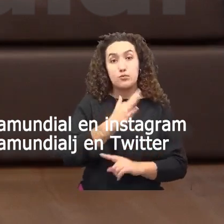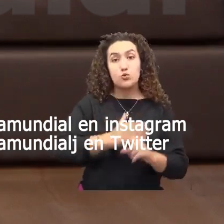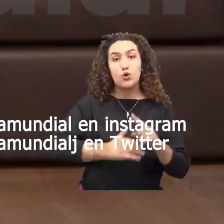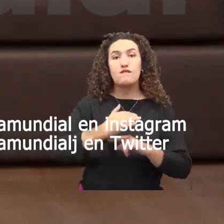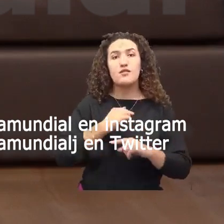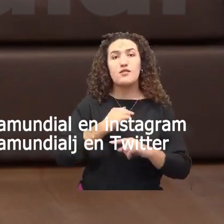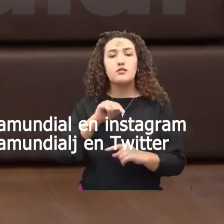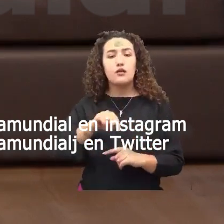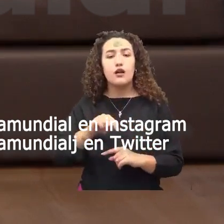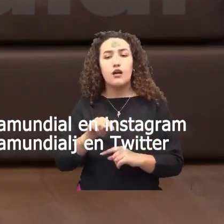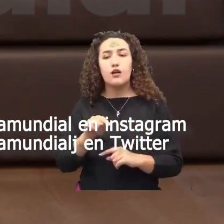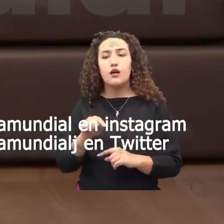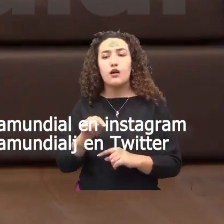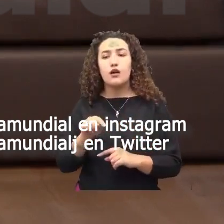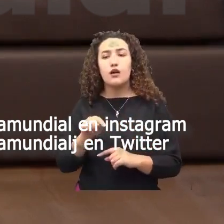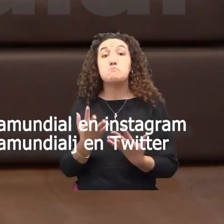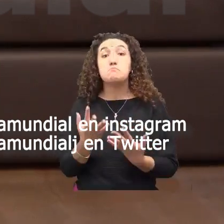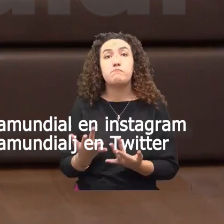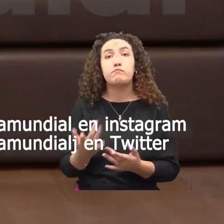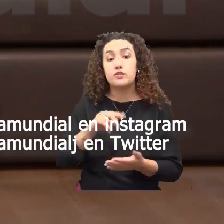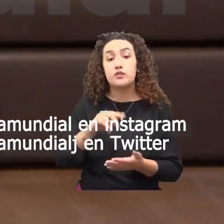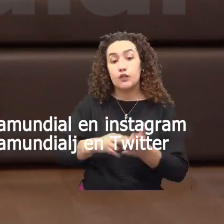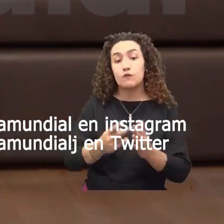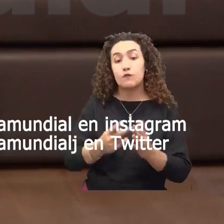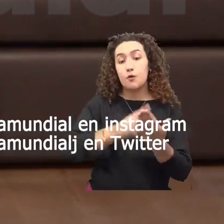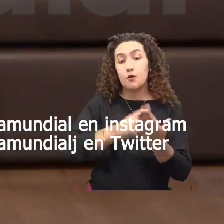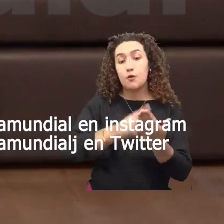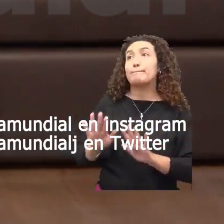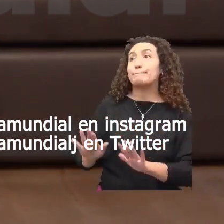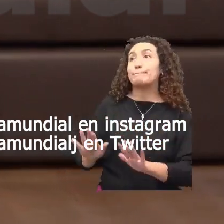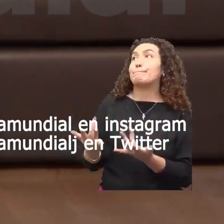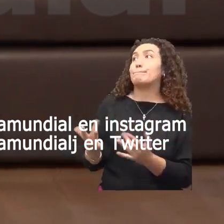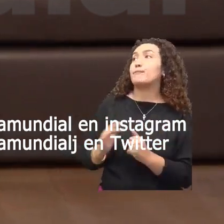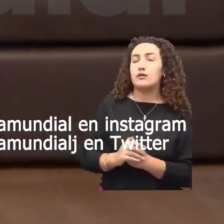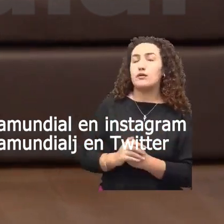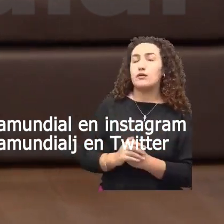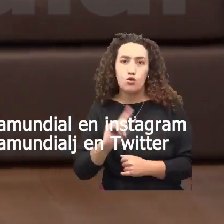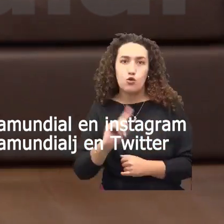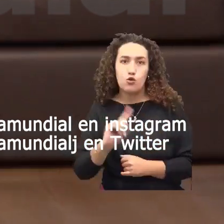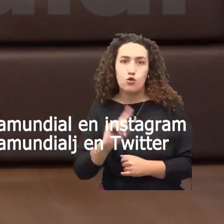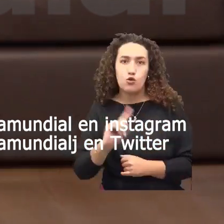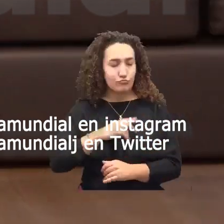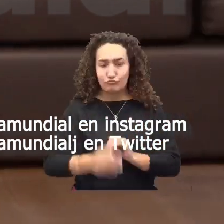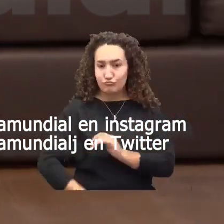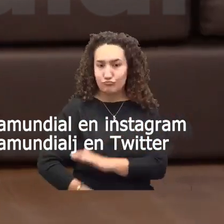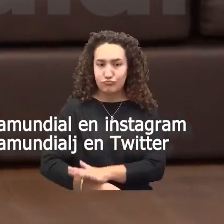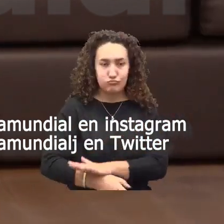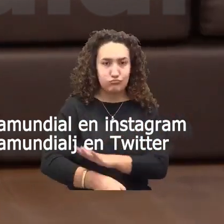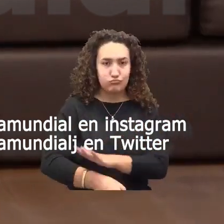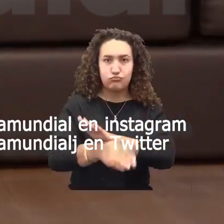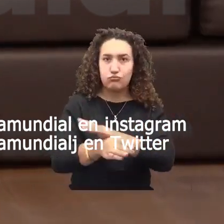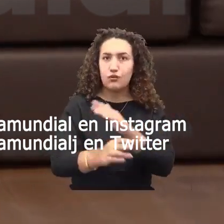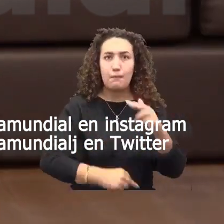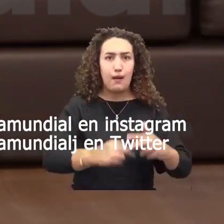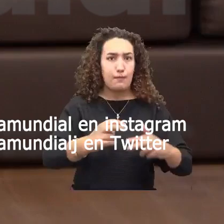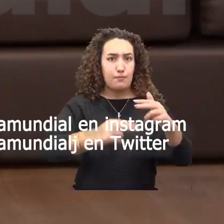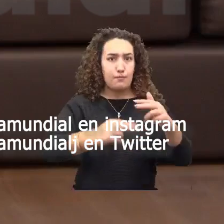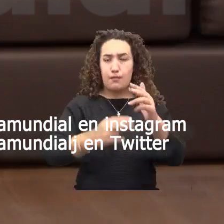se está construyendo y estamos trabajando con el concesionario y la interventoría para seguir avanzando en su